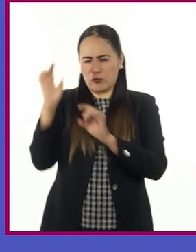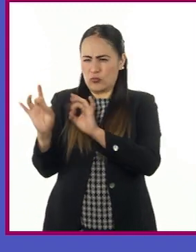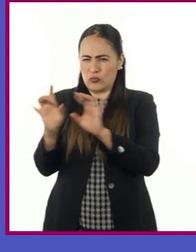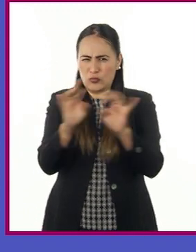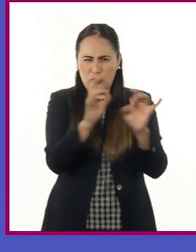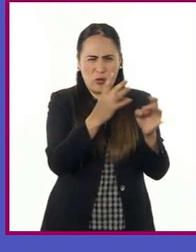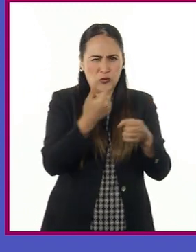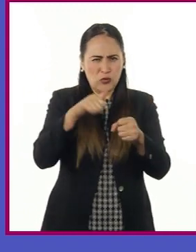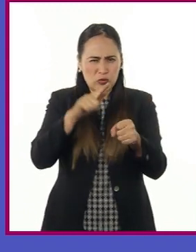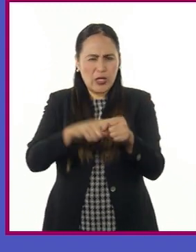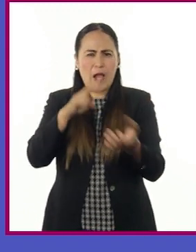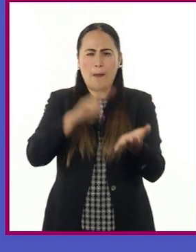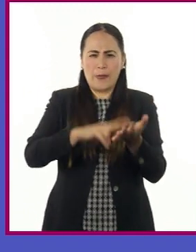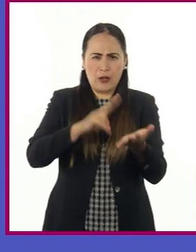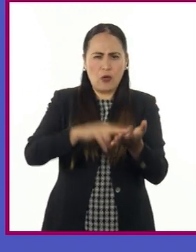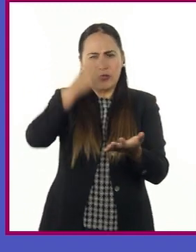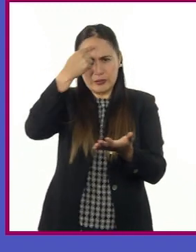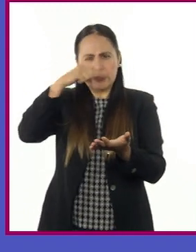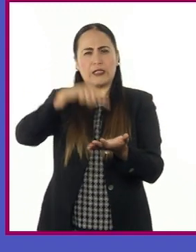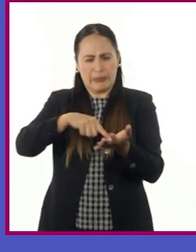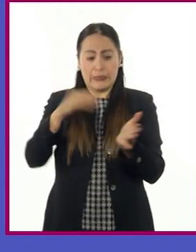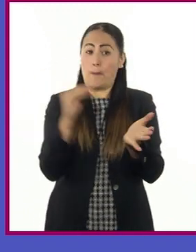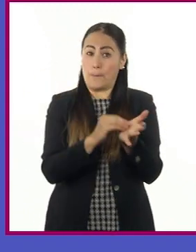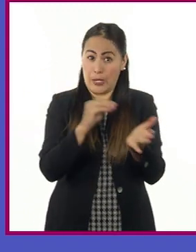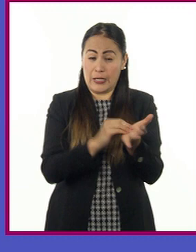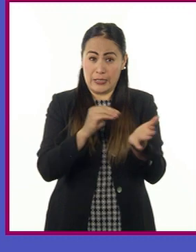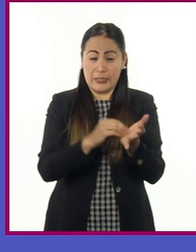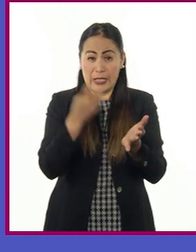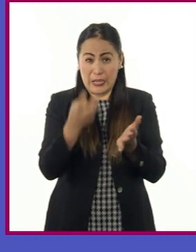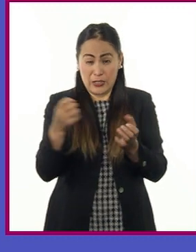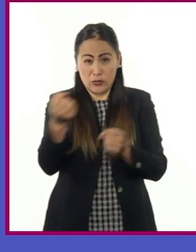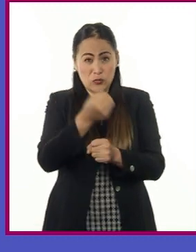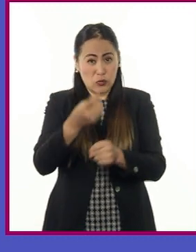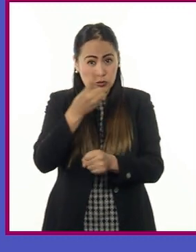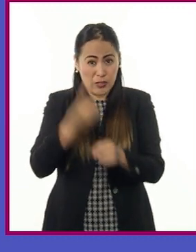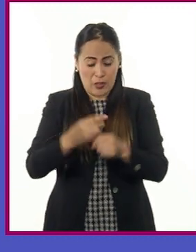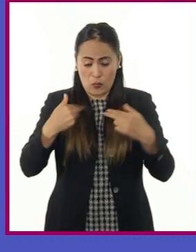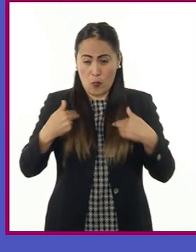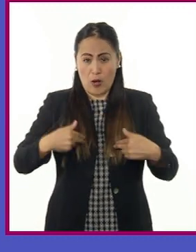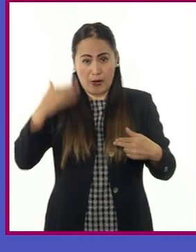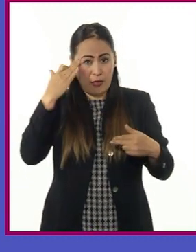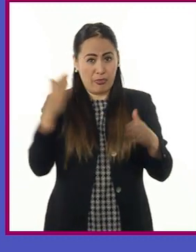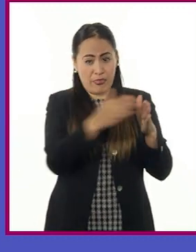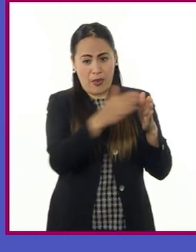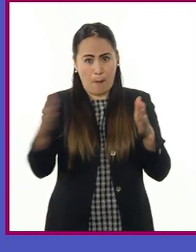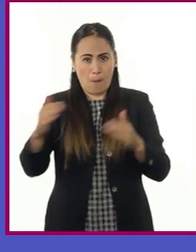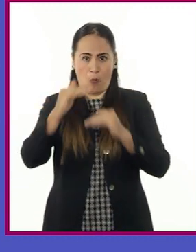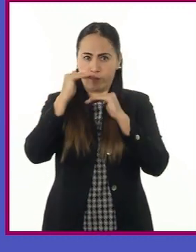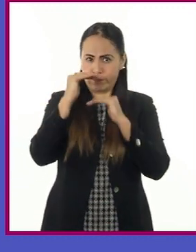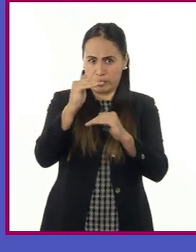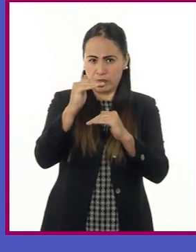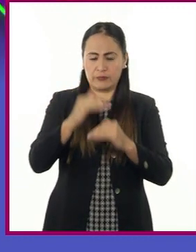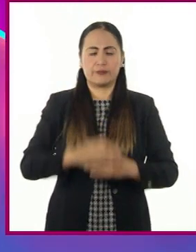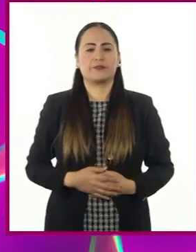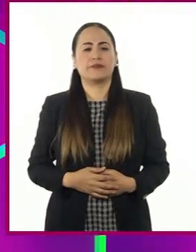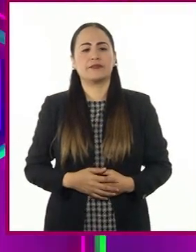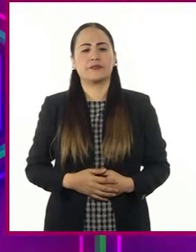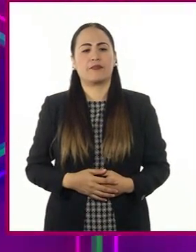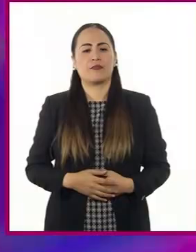sociales, valores y creencias vigentes en toda la sociedad humana en un periodo histórico